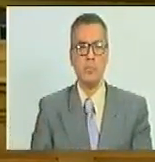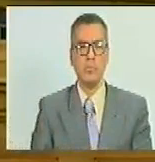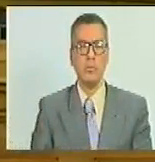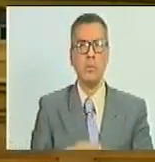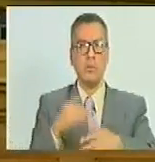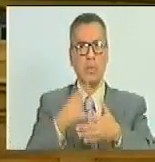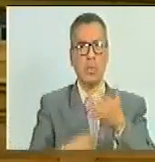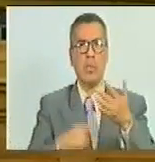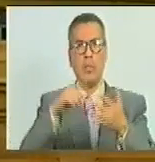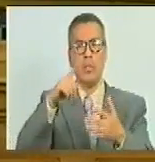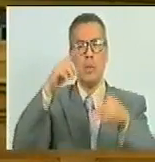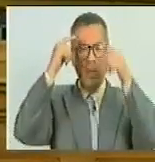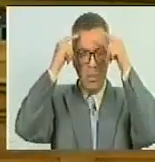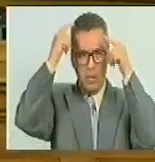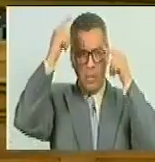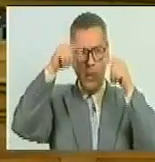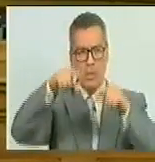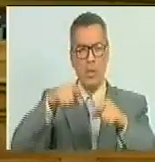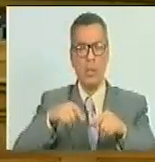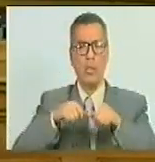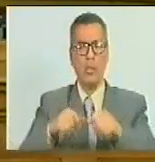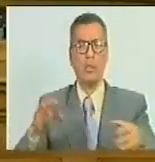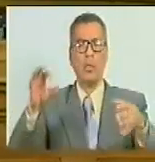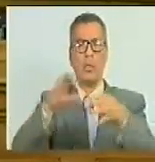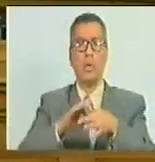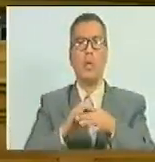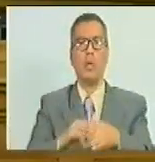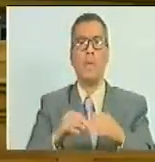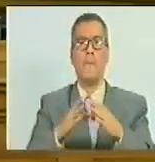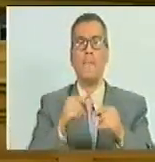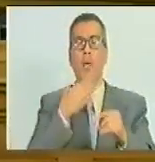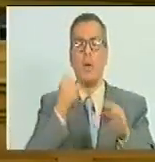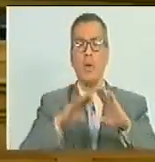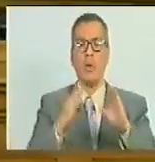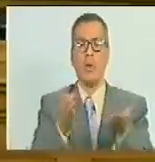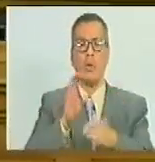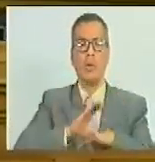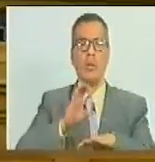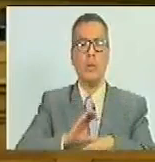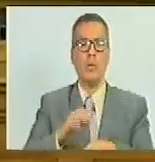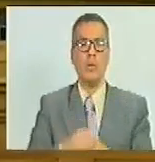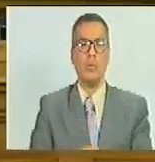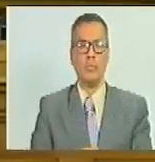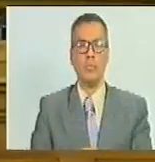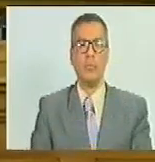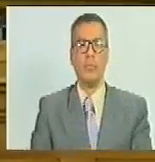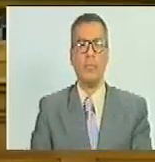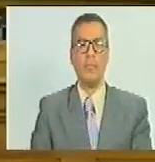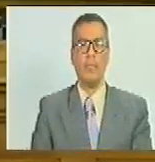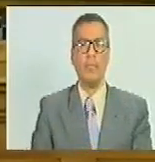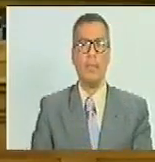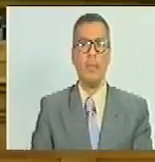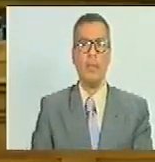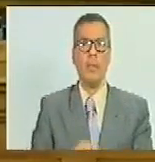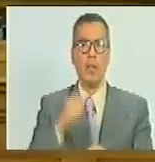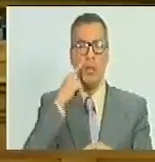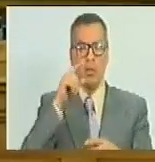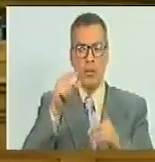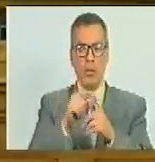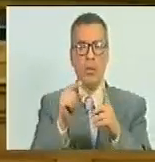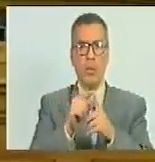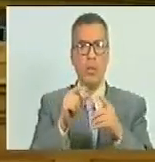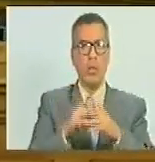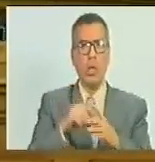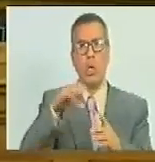Heredada del presidente Hugo Chávez para la consolidación de un mundo multicéntrico y pluripolar. Le dejo en el derecho de palabra al